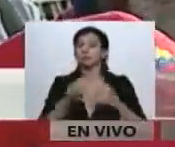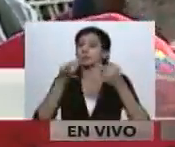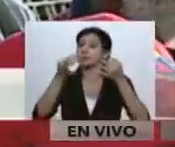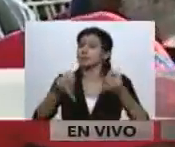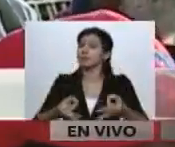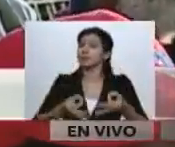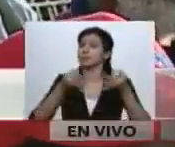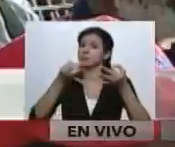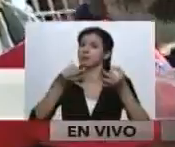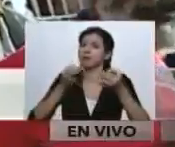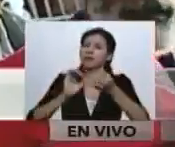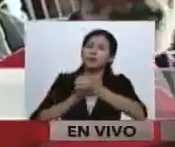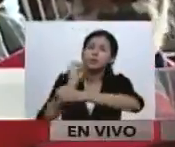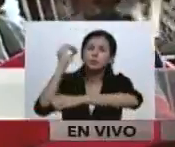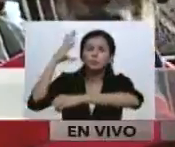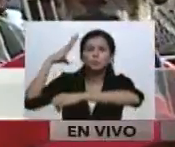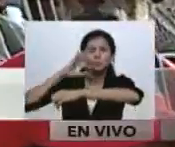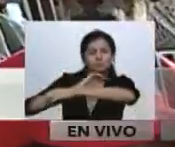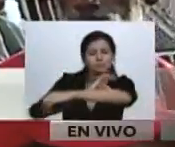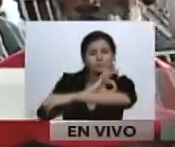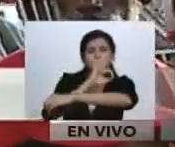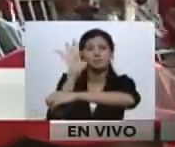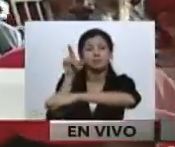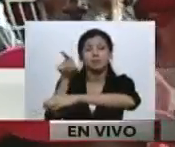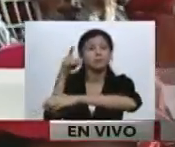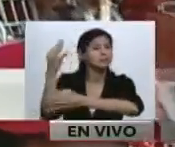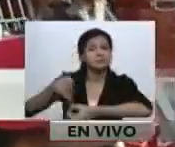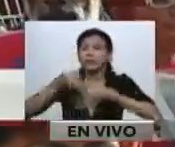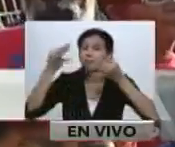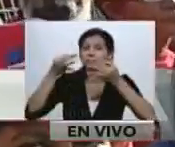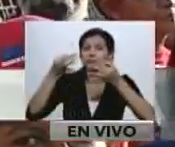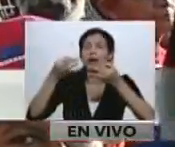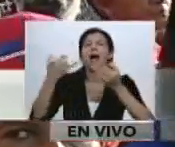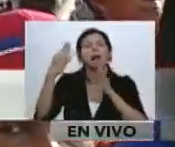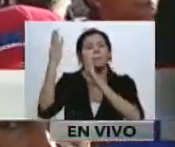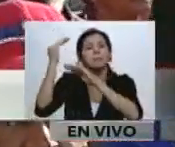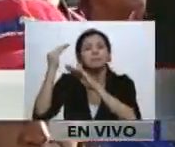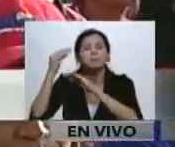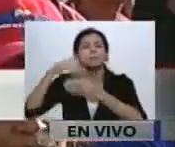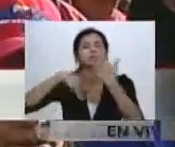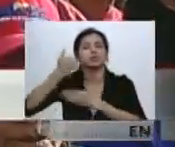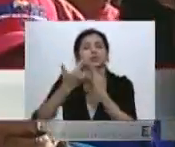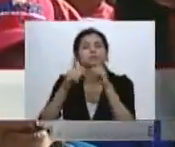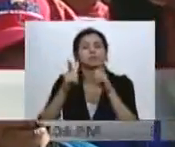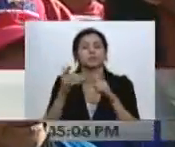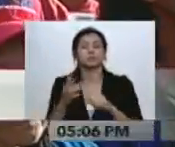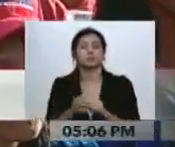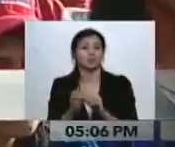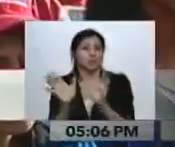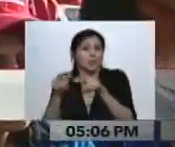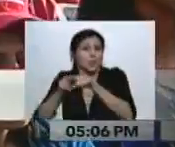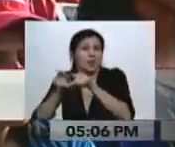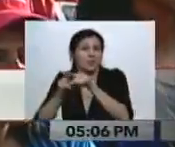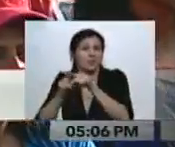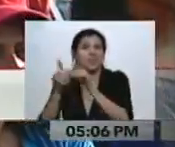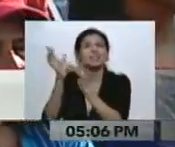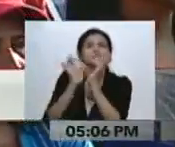una aurora para los proyectos históricos de liberación. El movimiento de Jesús de